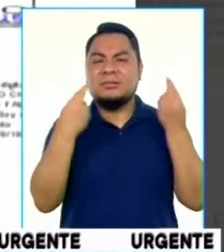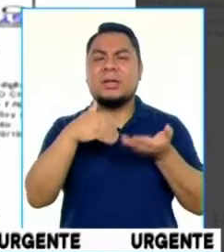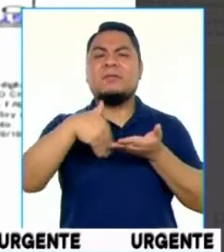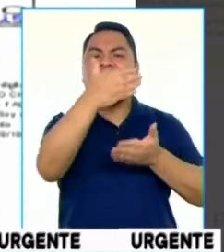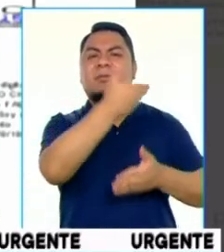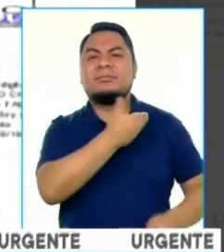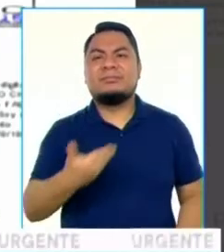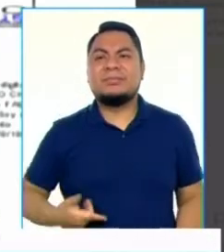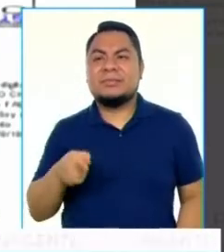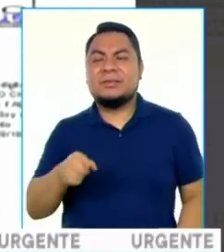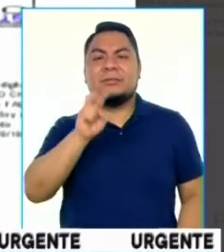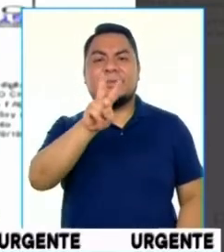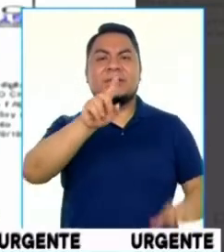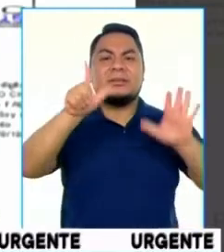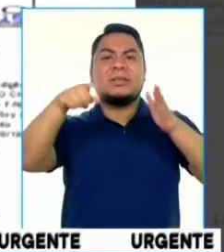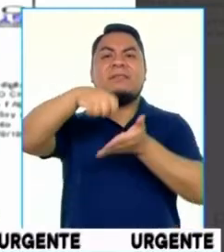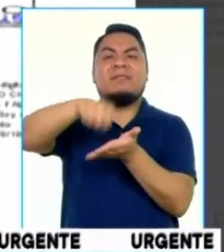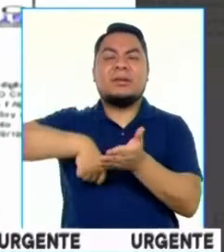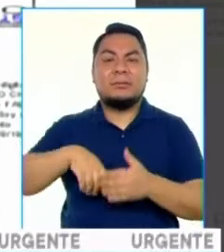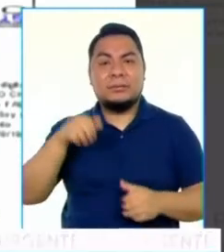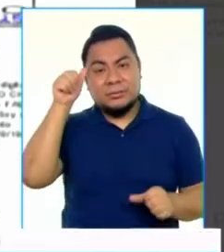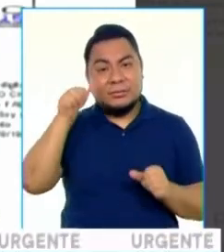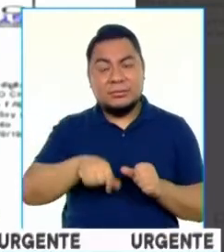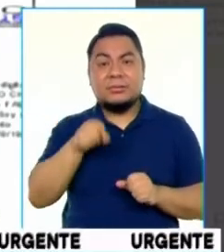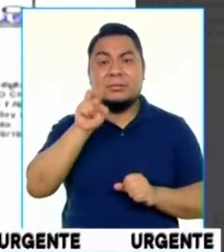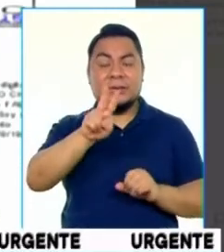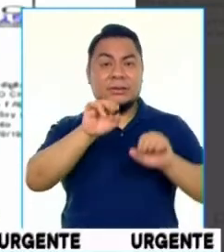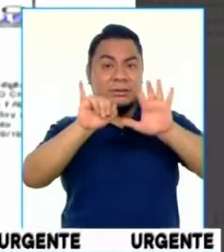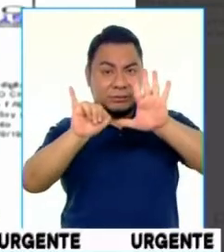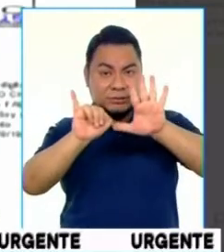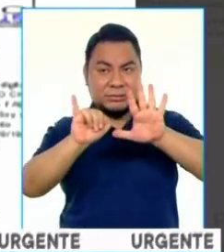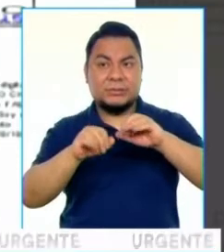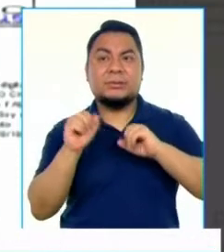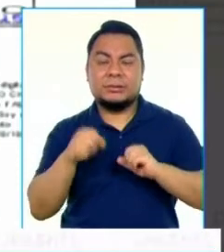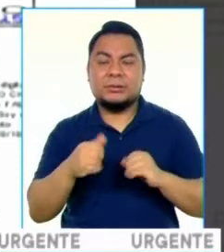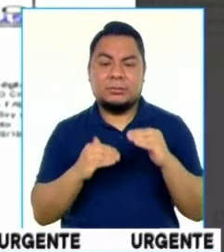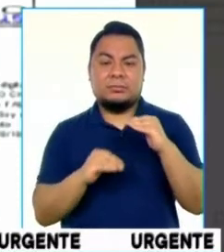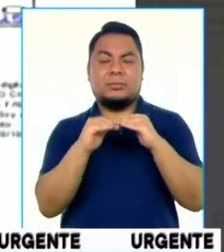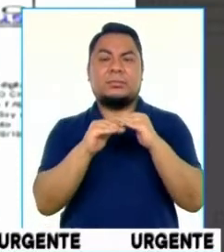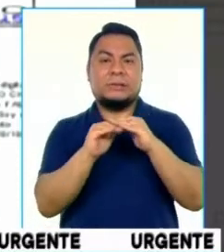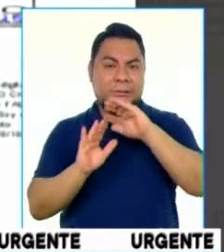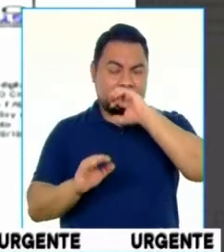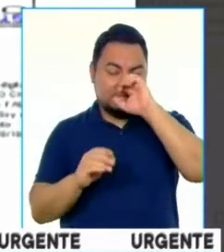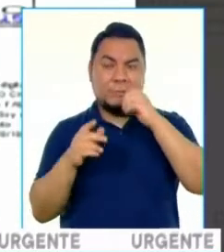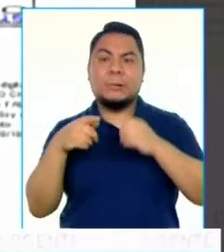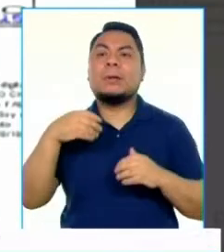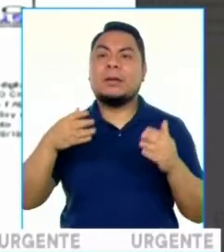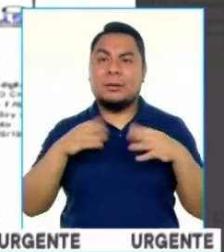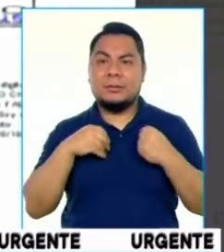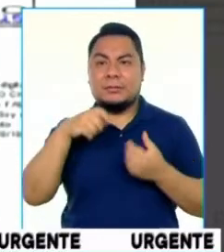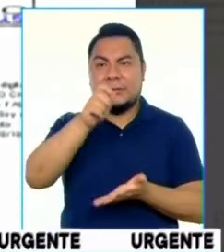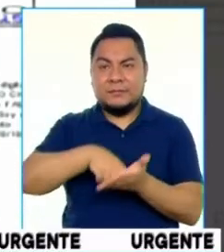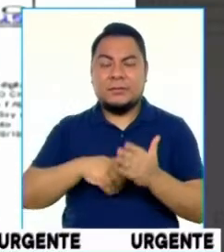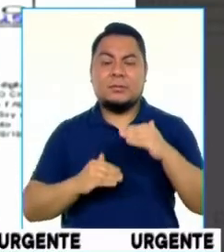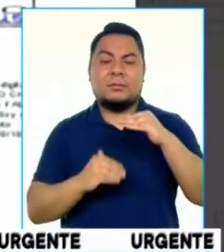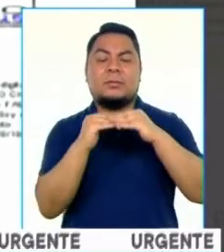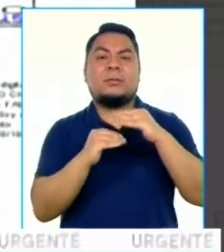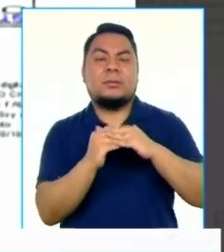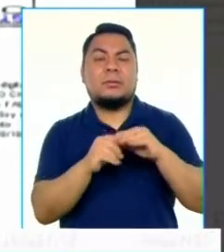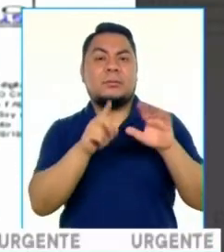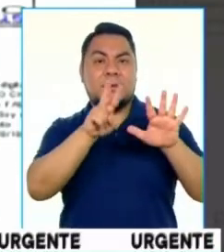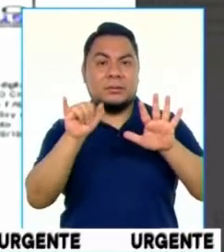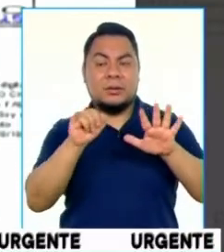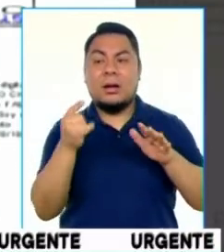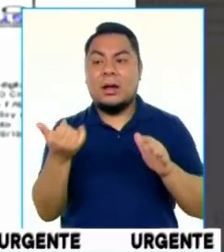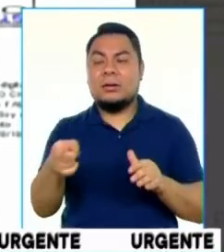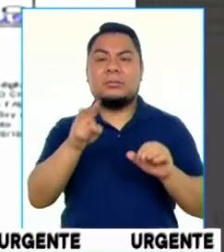tiene 27 firmas. Recordemos, Carlos, que 26 es el mínimo, ¿no?, con el cual se admite un procedimiento de esta